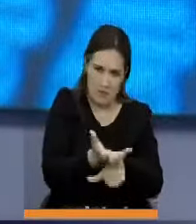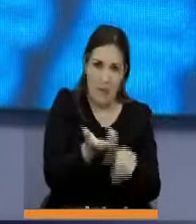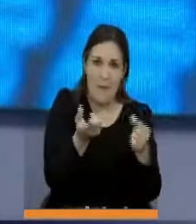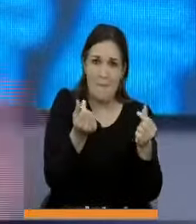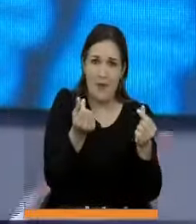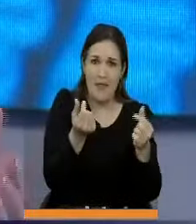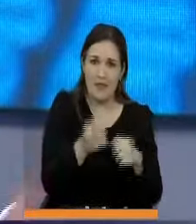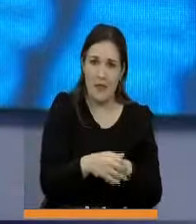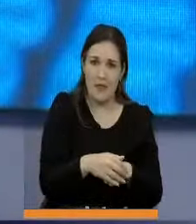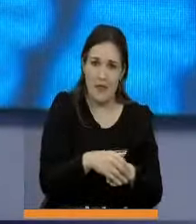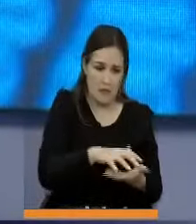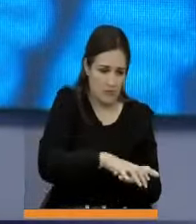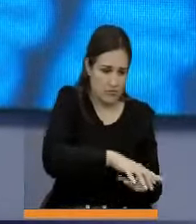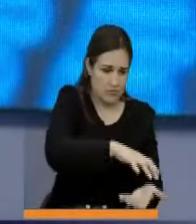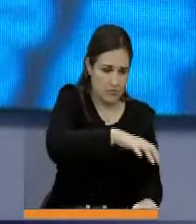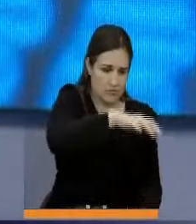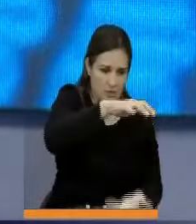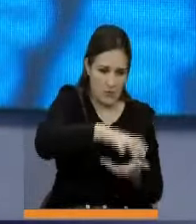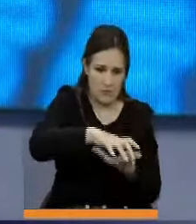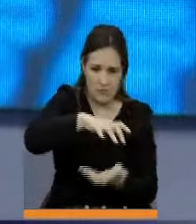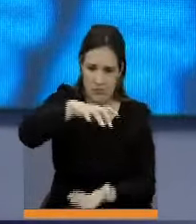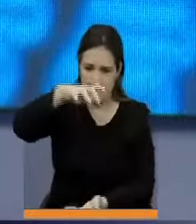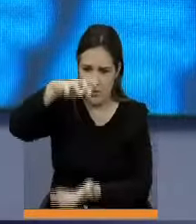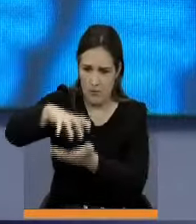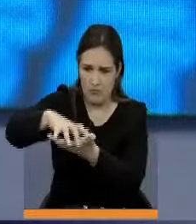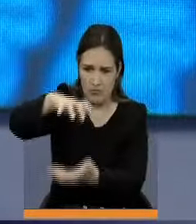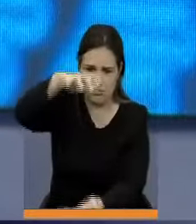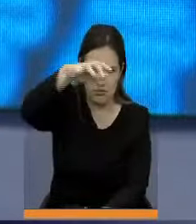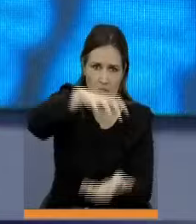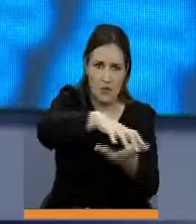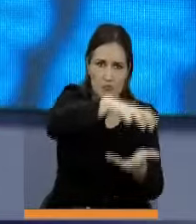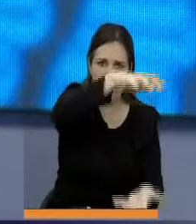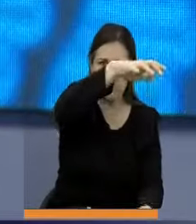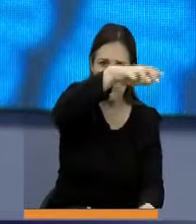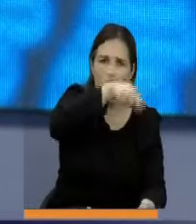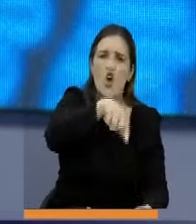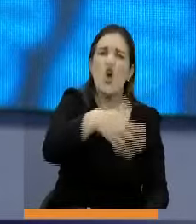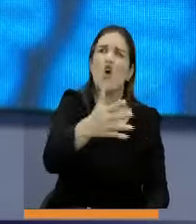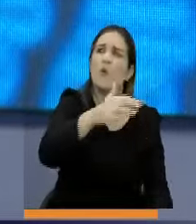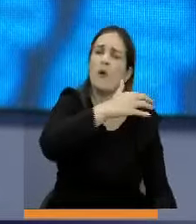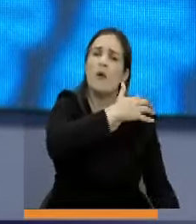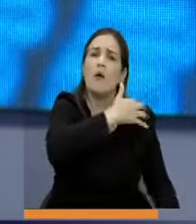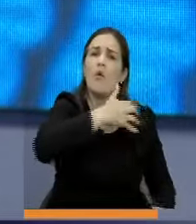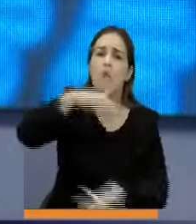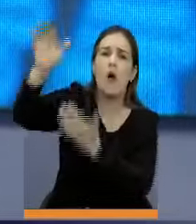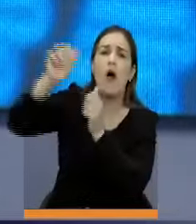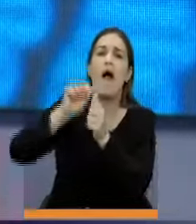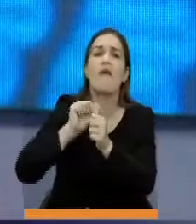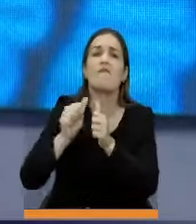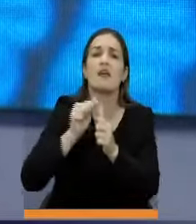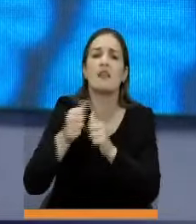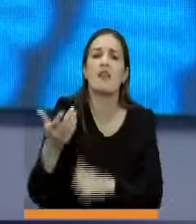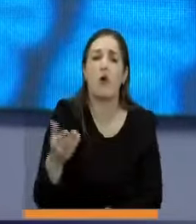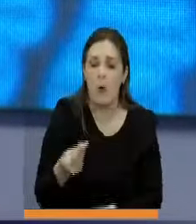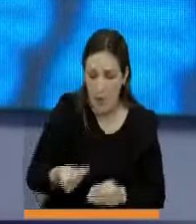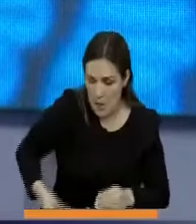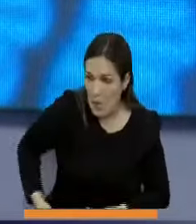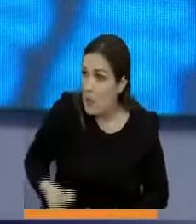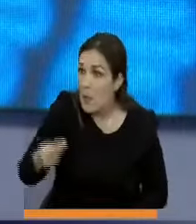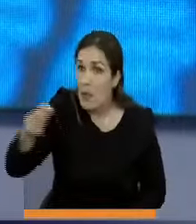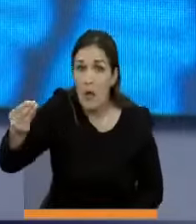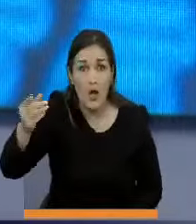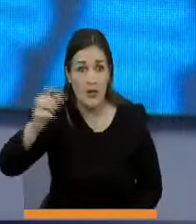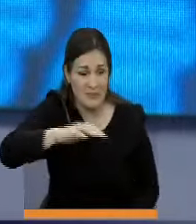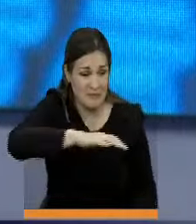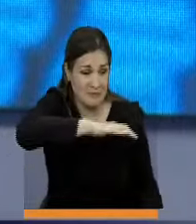agache que no sepamos cómo enviamos esos 11 millones de dólares? Y respecto a lo